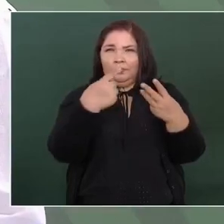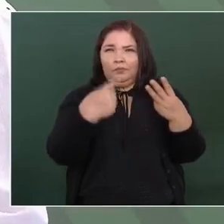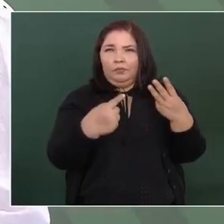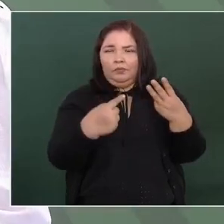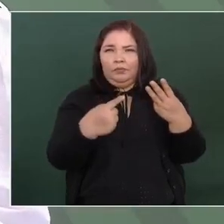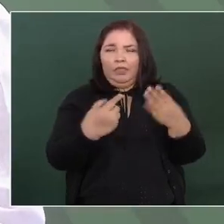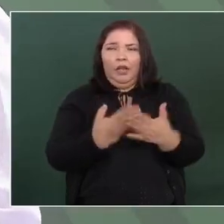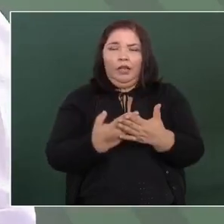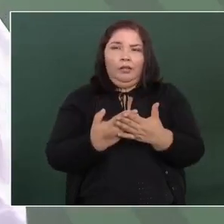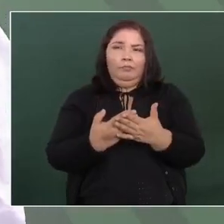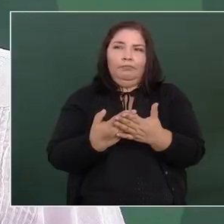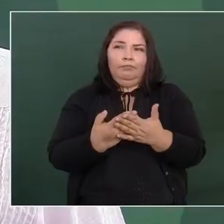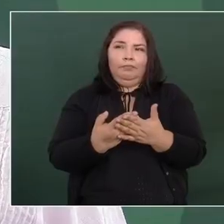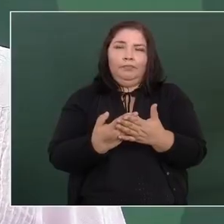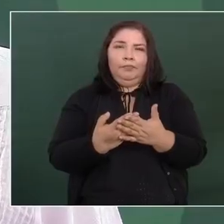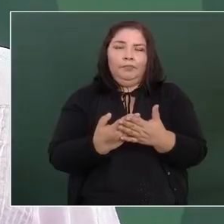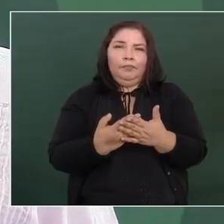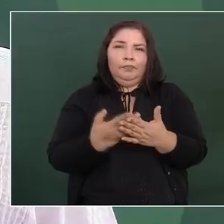Antes